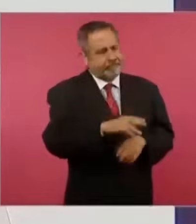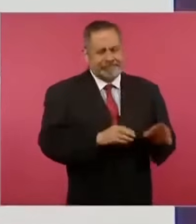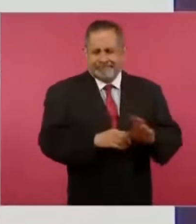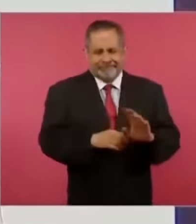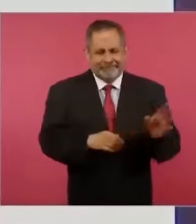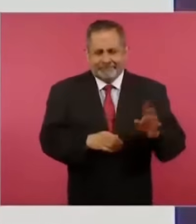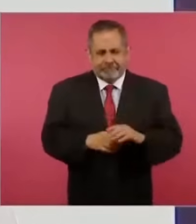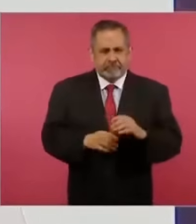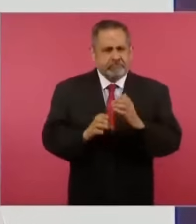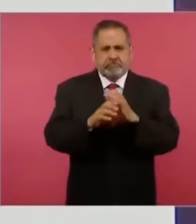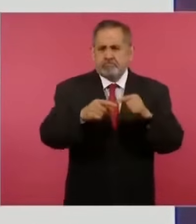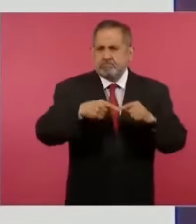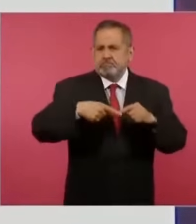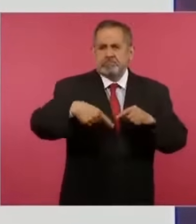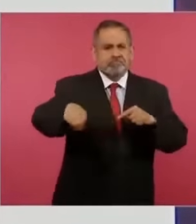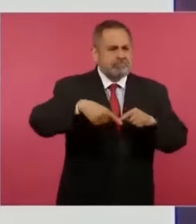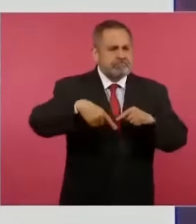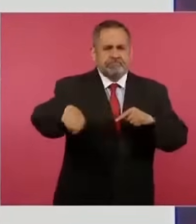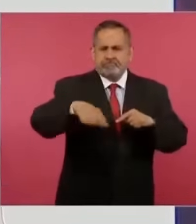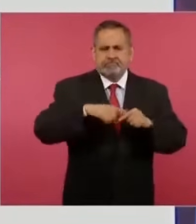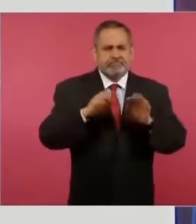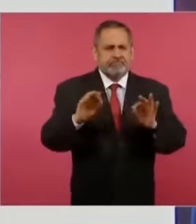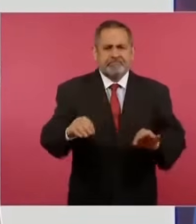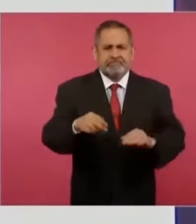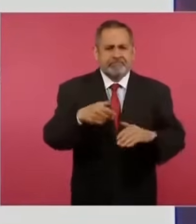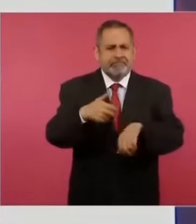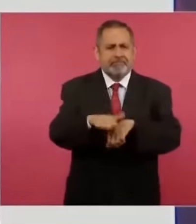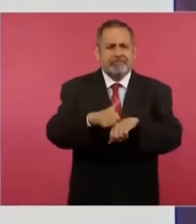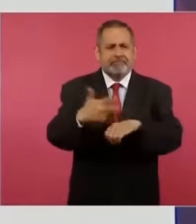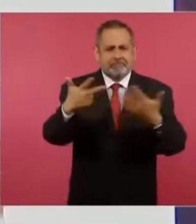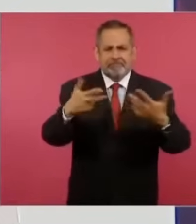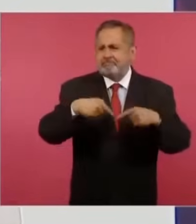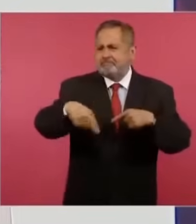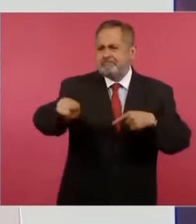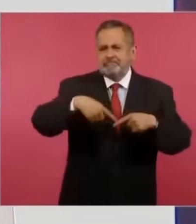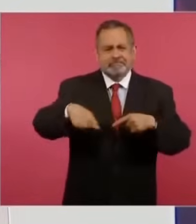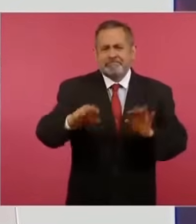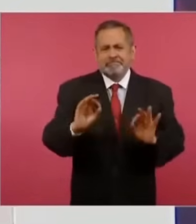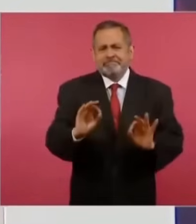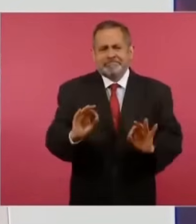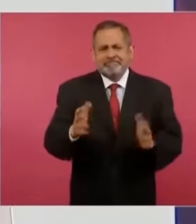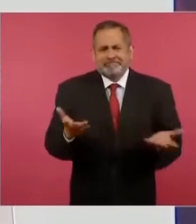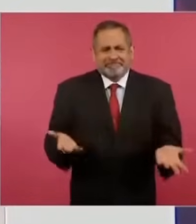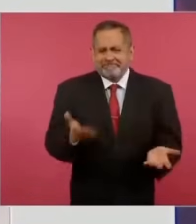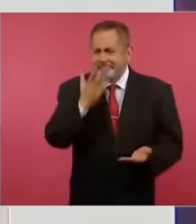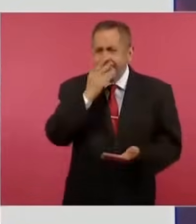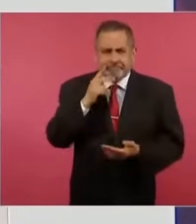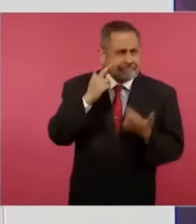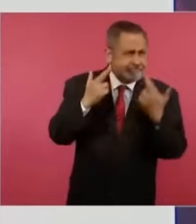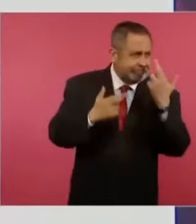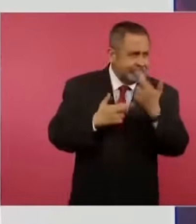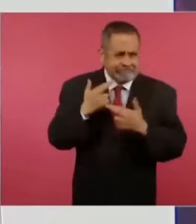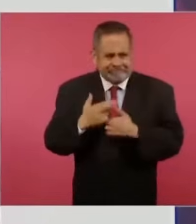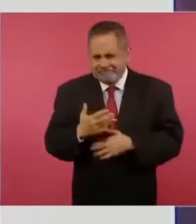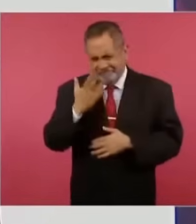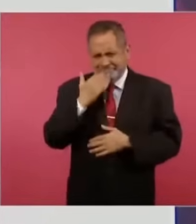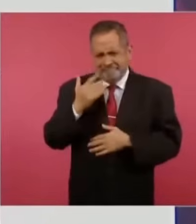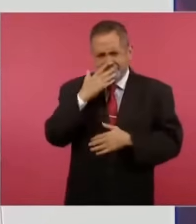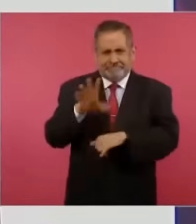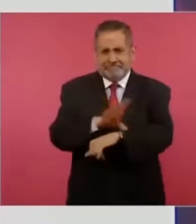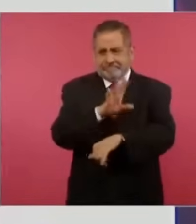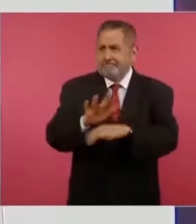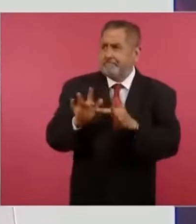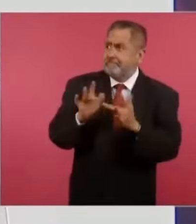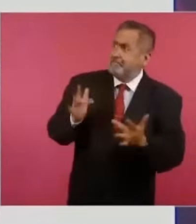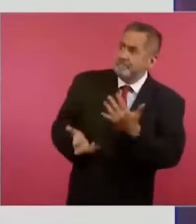se encontraba operando de manera continua en la línea 8, de donde fue el reporte. Se realizó una revisión, pero tampoco hubo cortocircuito ni